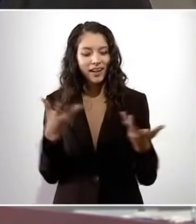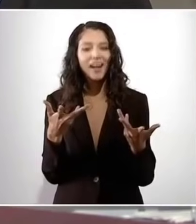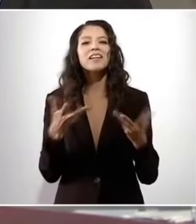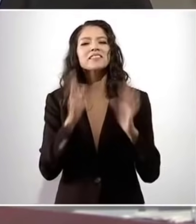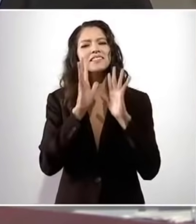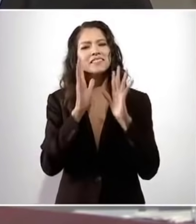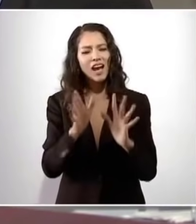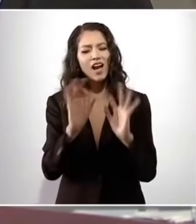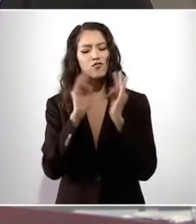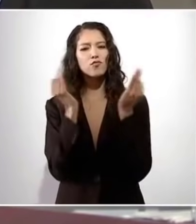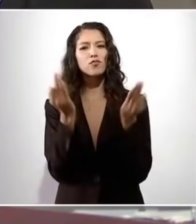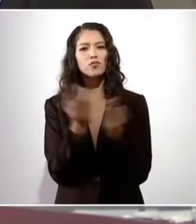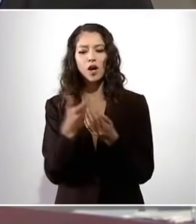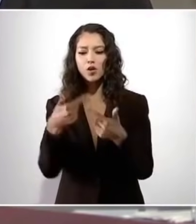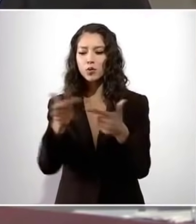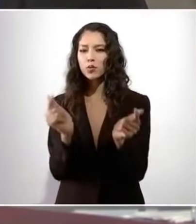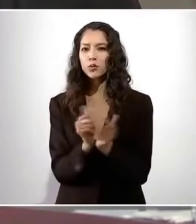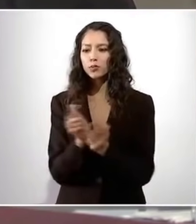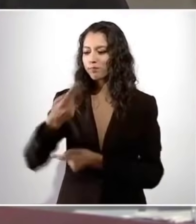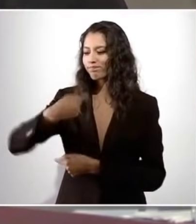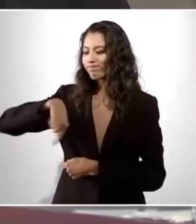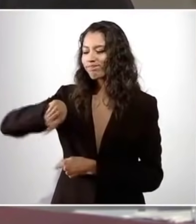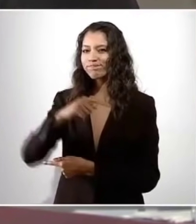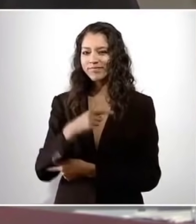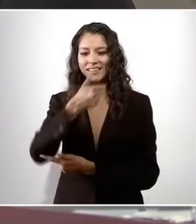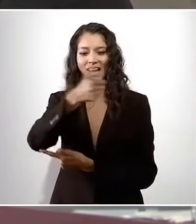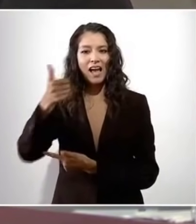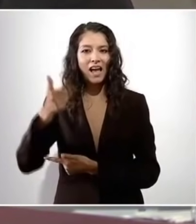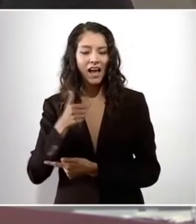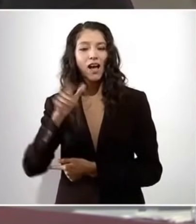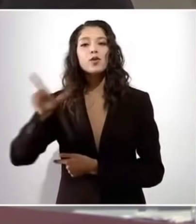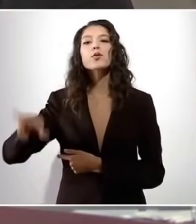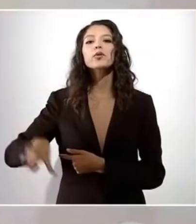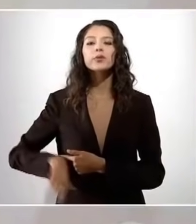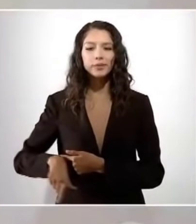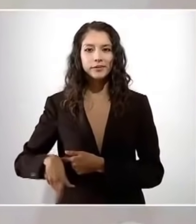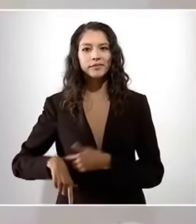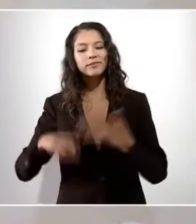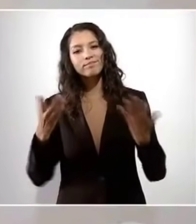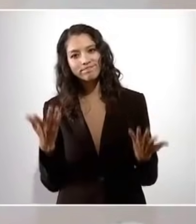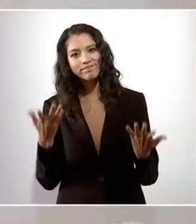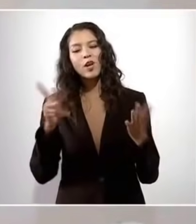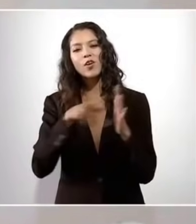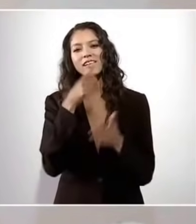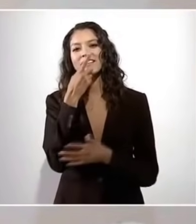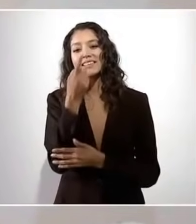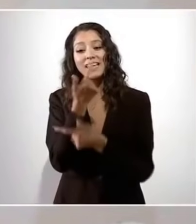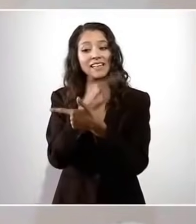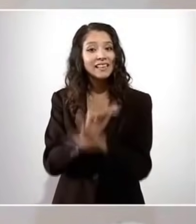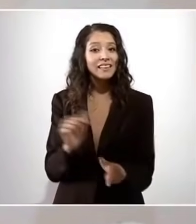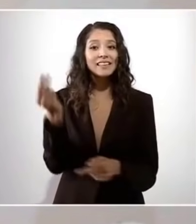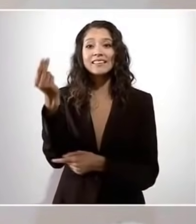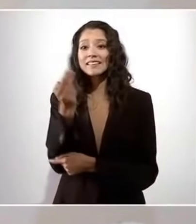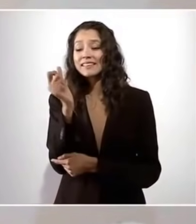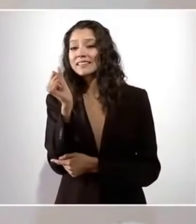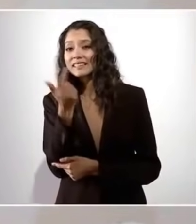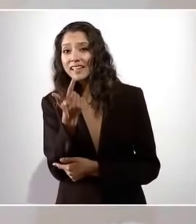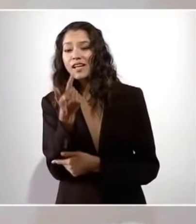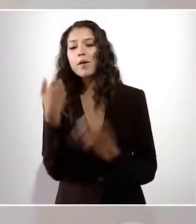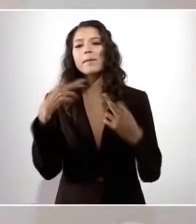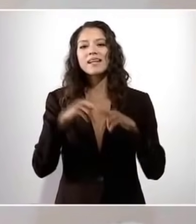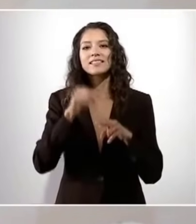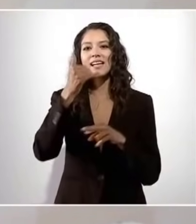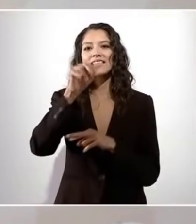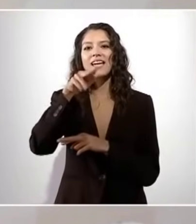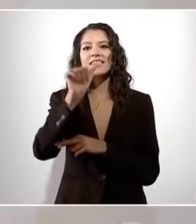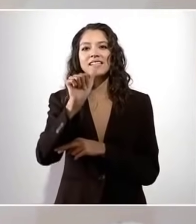manera ya grupal con cada uno de los gobiernos. Y bueno, pues, insisto, ponerme en los órdenes, maestra Yaní